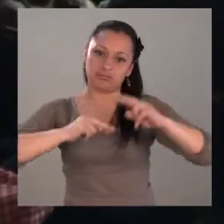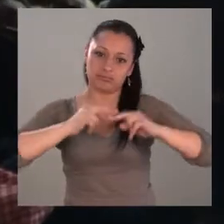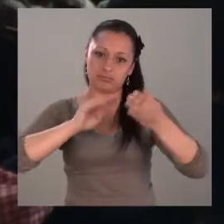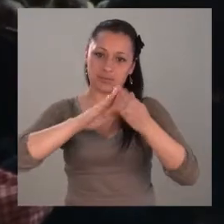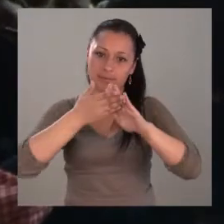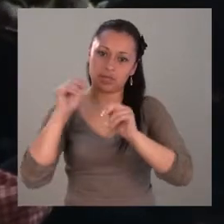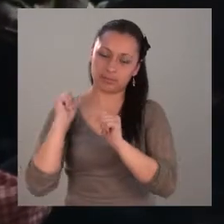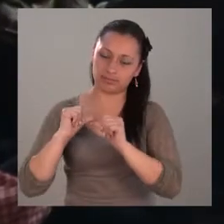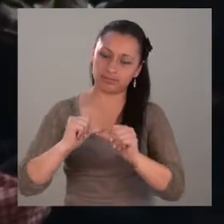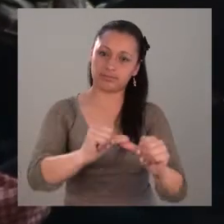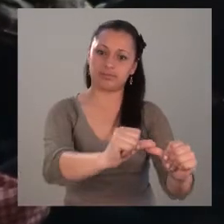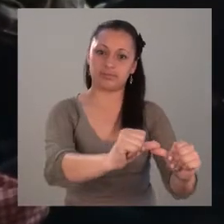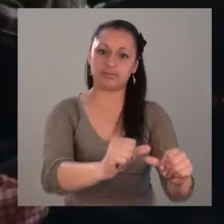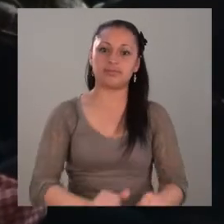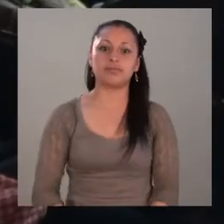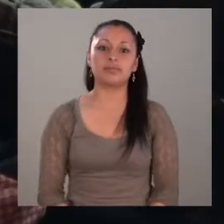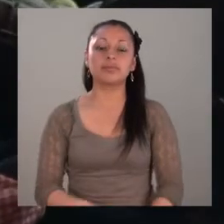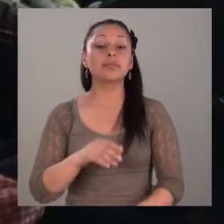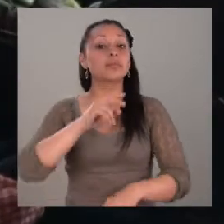duradera.